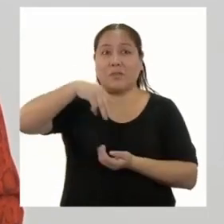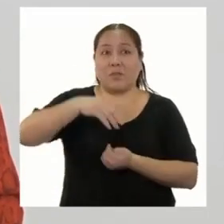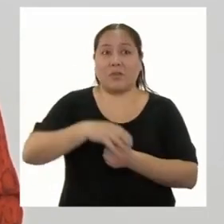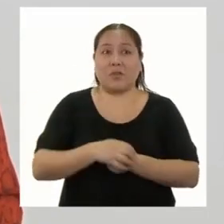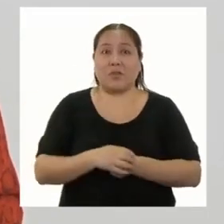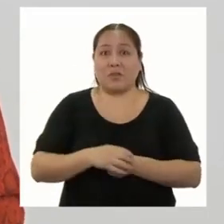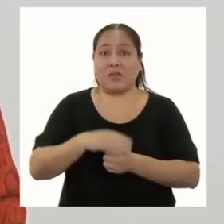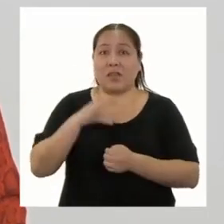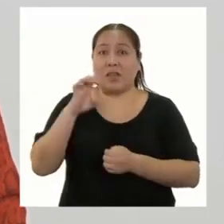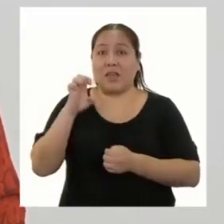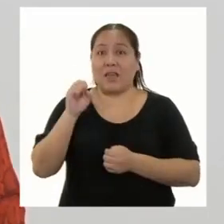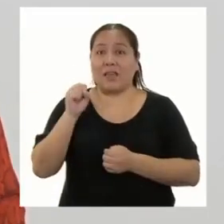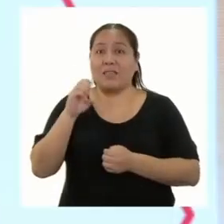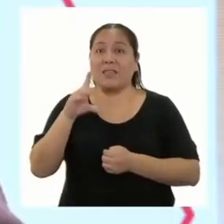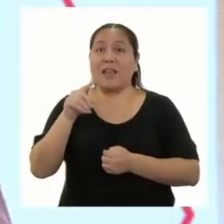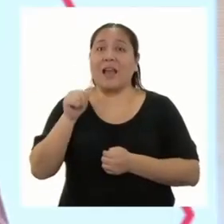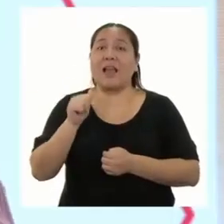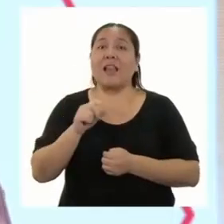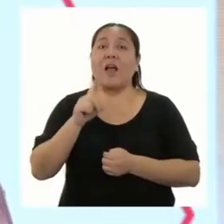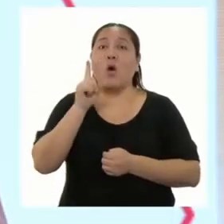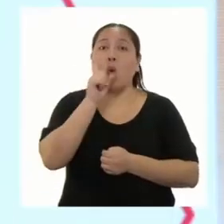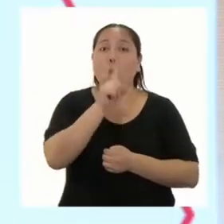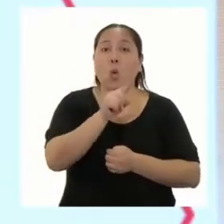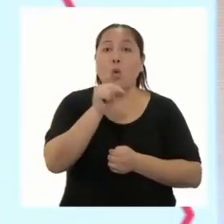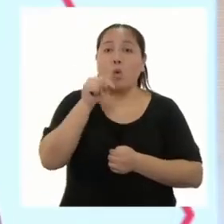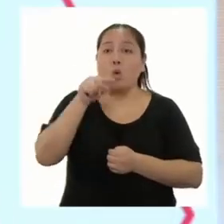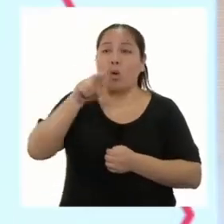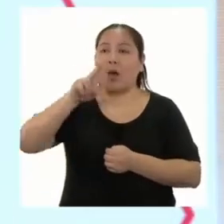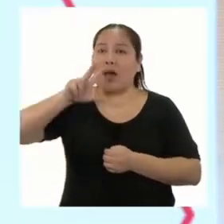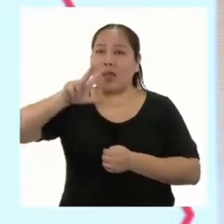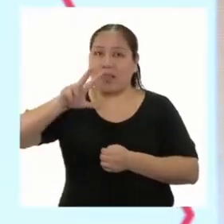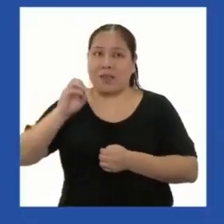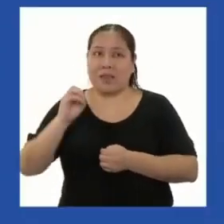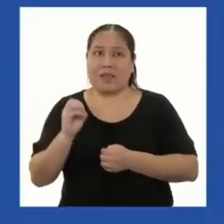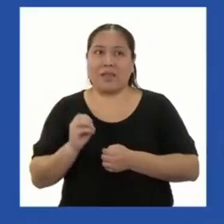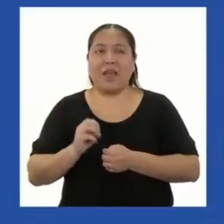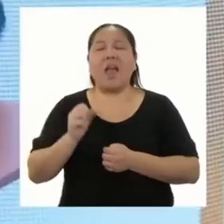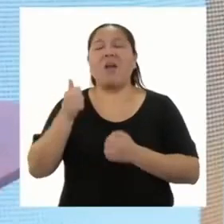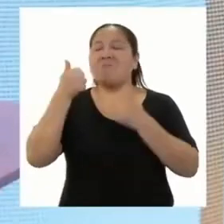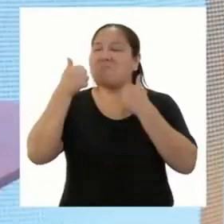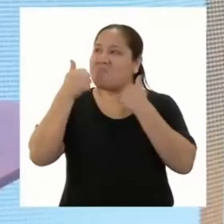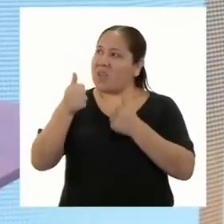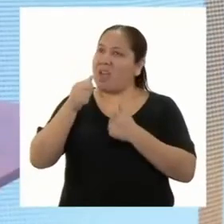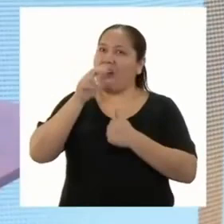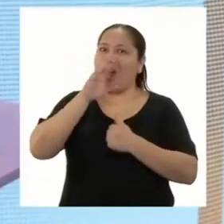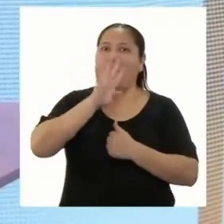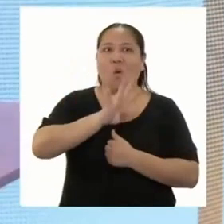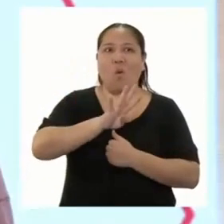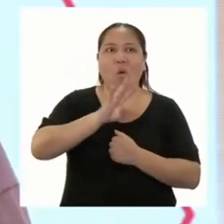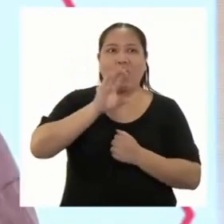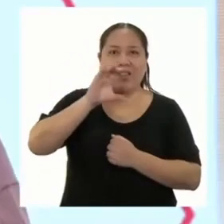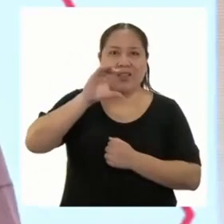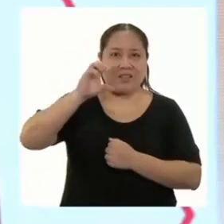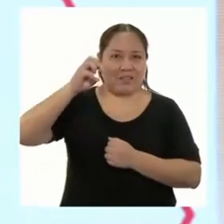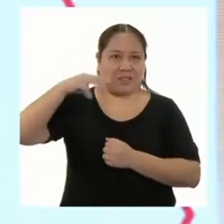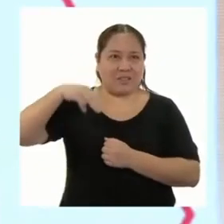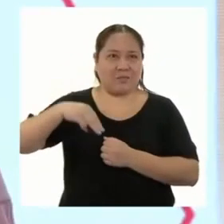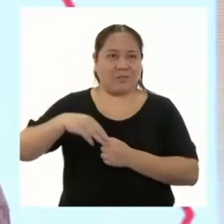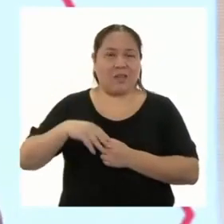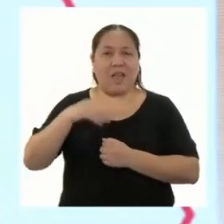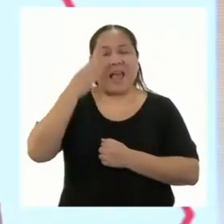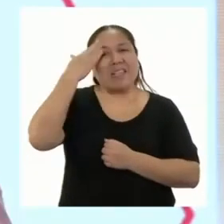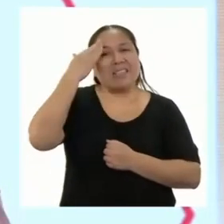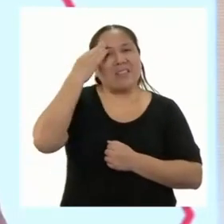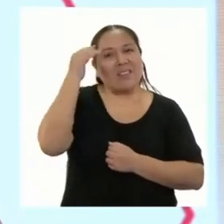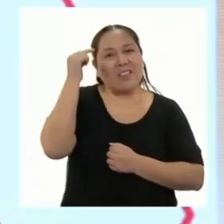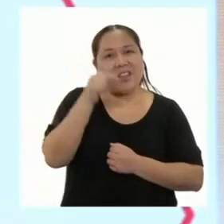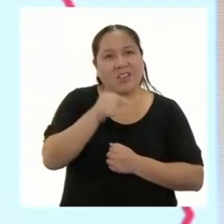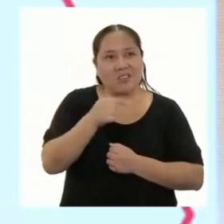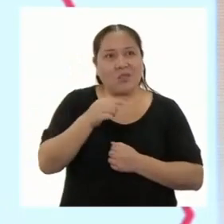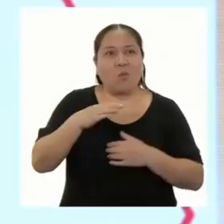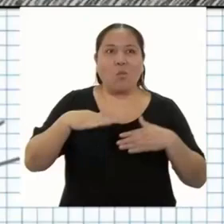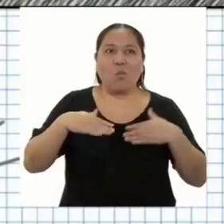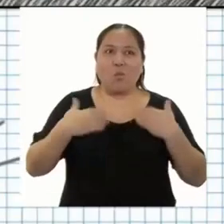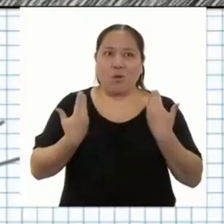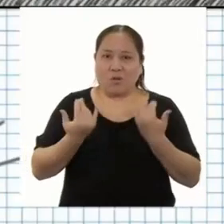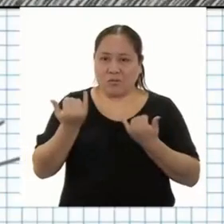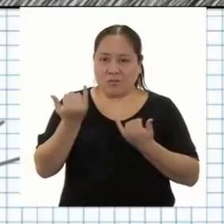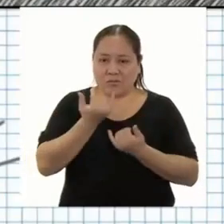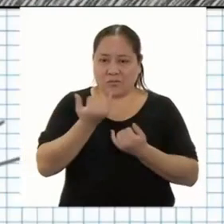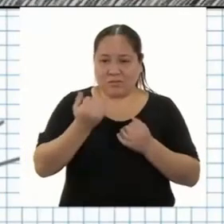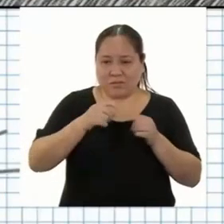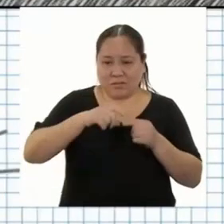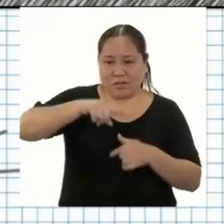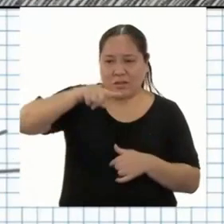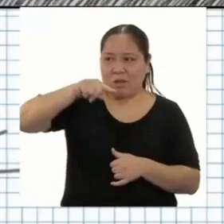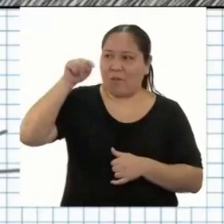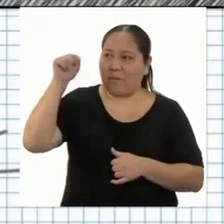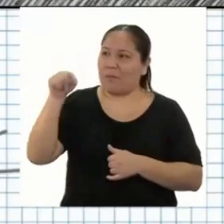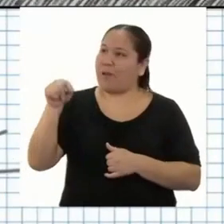escala 1:30. Claro, 4 centímetros. ¡Muy bien! Y sabiendo esto, podré hacer un diseño para el